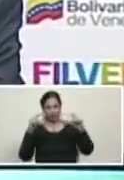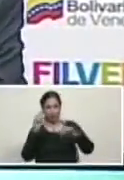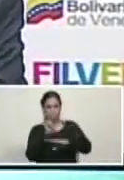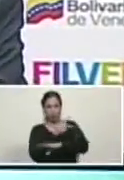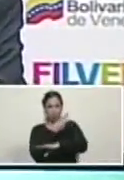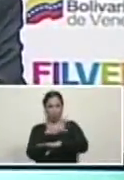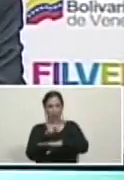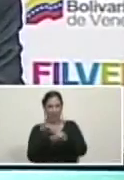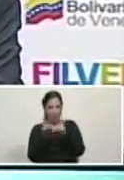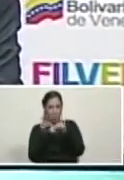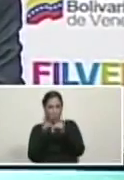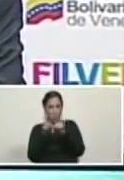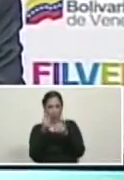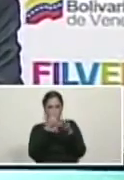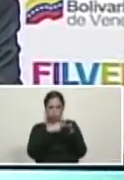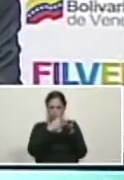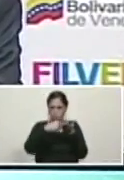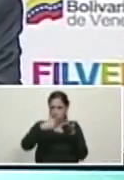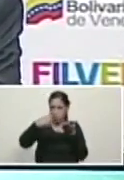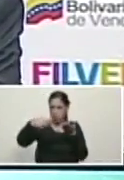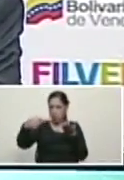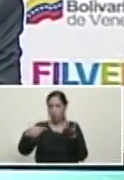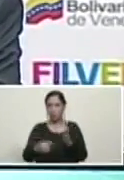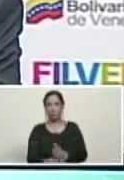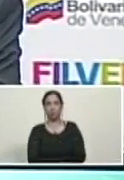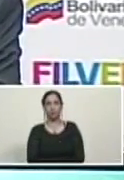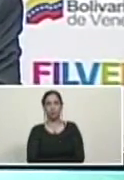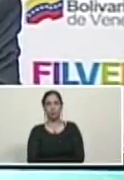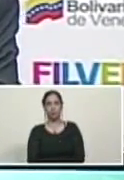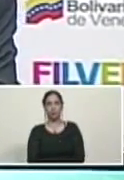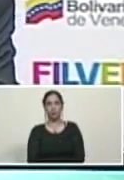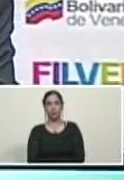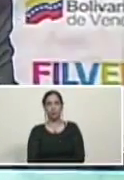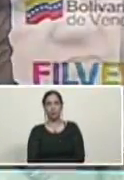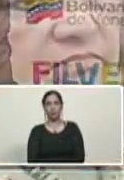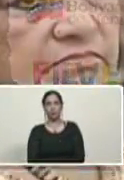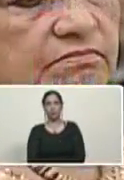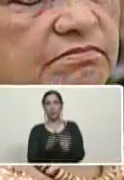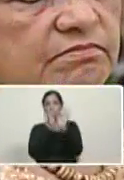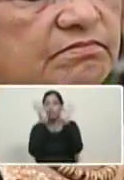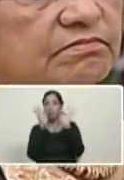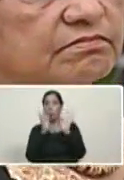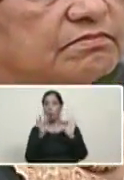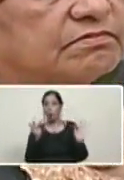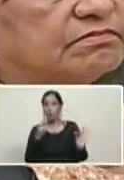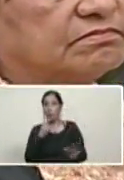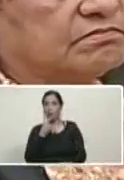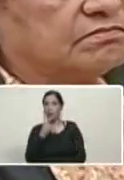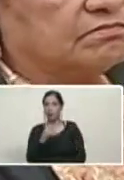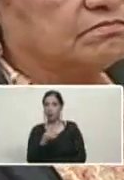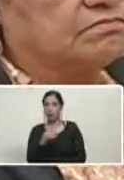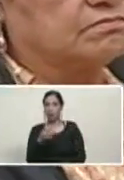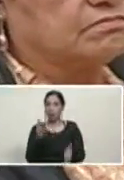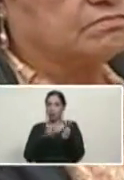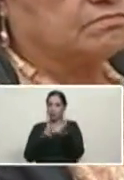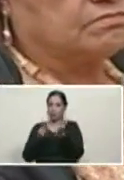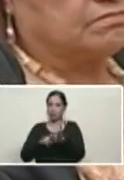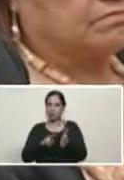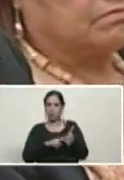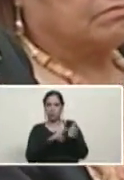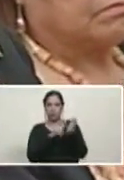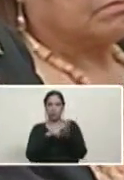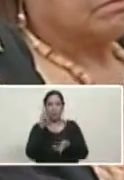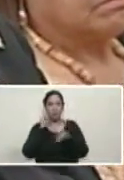cliché, un estigma, una forma de decir repetida. A pesar de